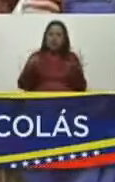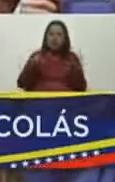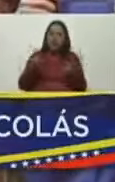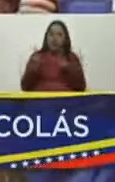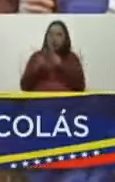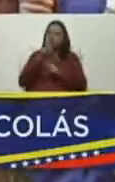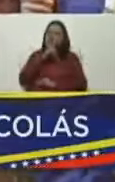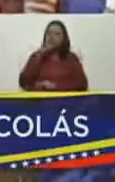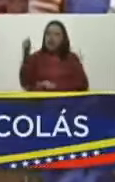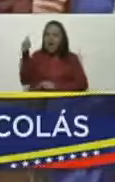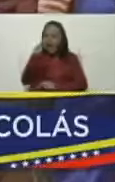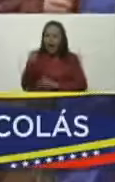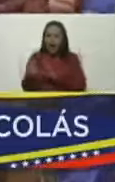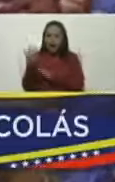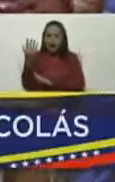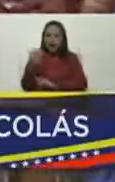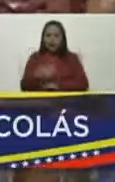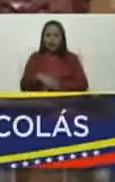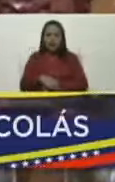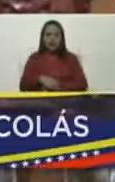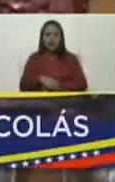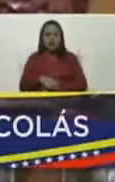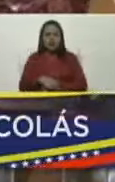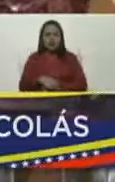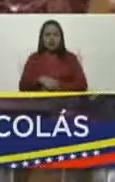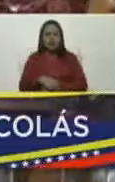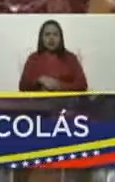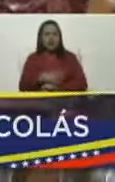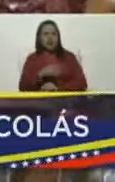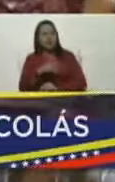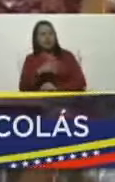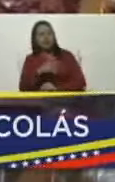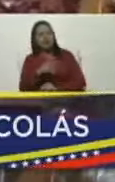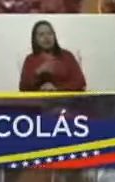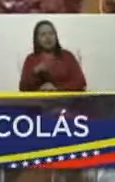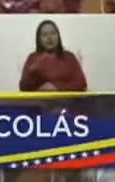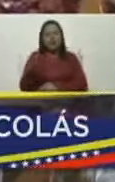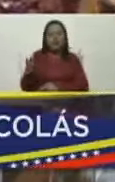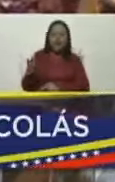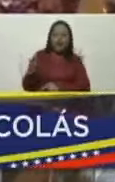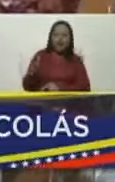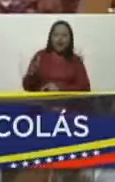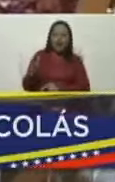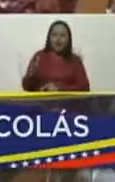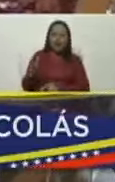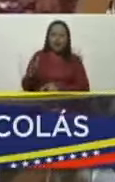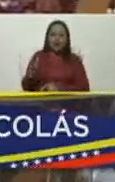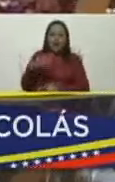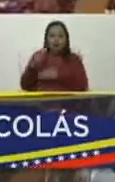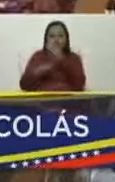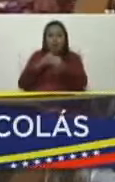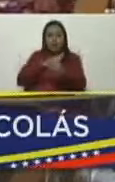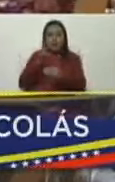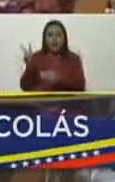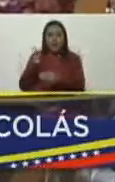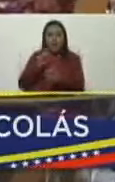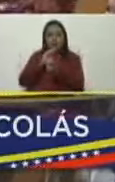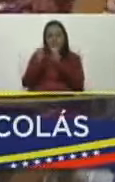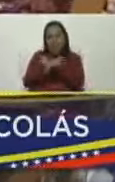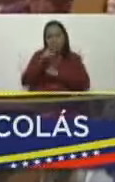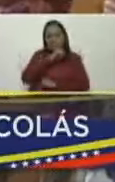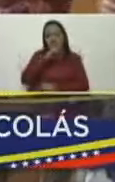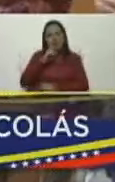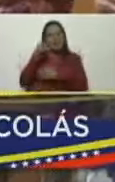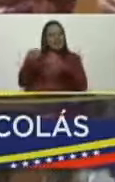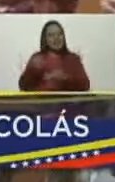flor? ¿Te cuesta? Realmente los productores venezolanos siempre le cambiamos los nombres,